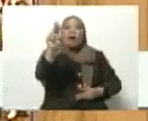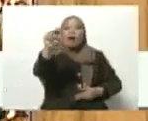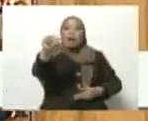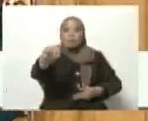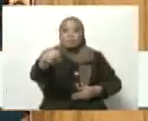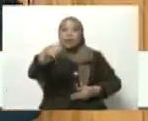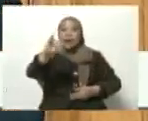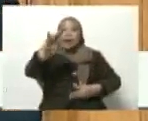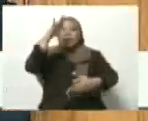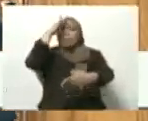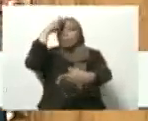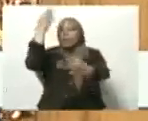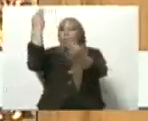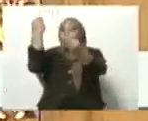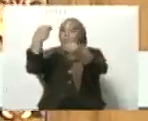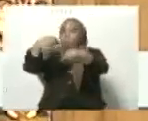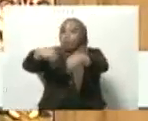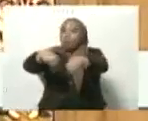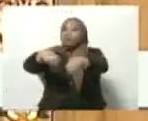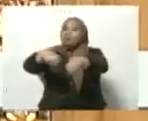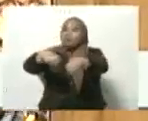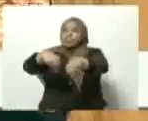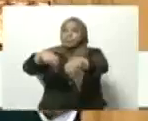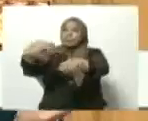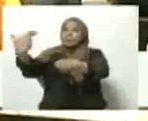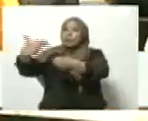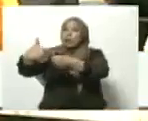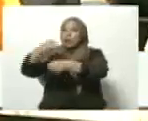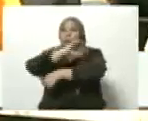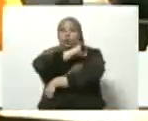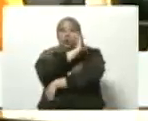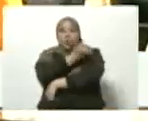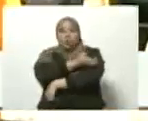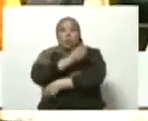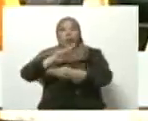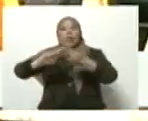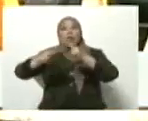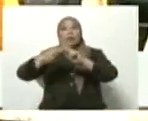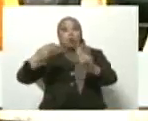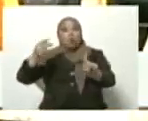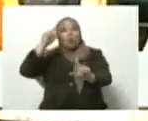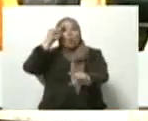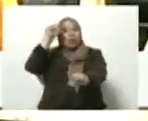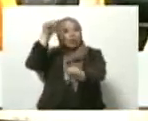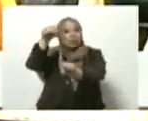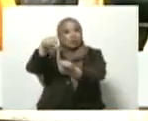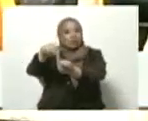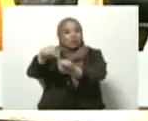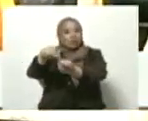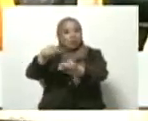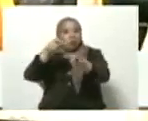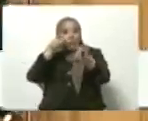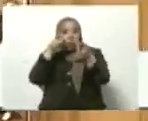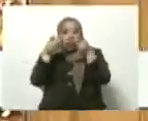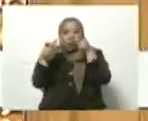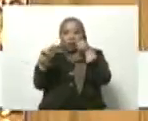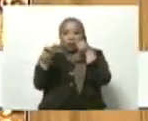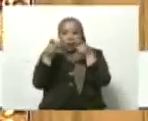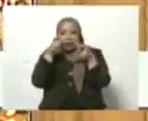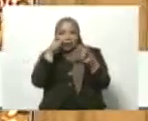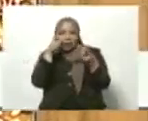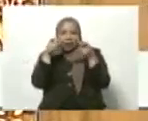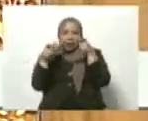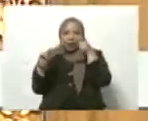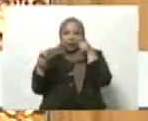mantenía en el uso de la energía atómica para fines pacíficos con una serie de salvaguardas, supervisiones, inspecciones. Estaban